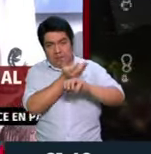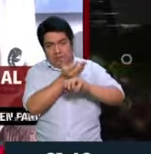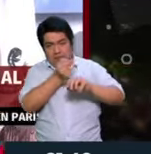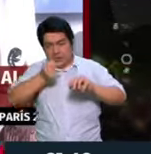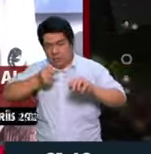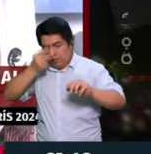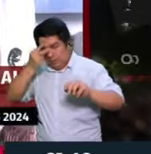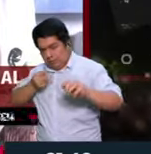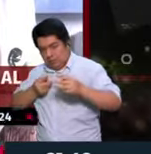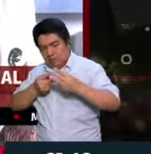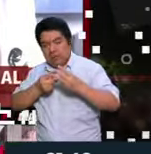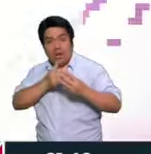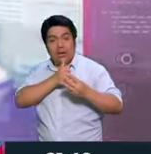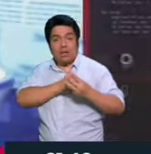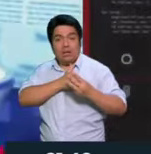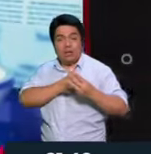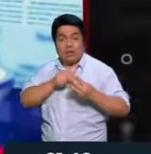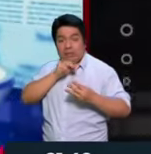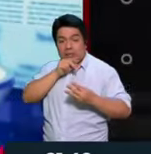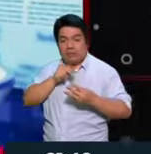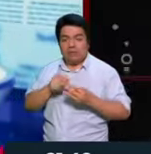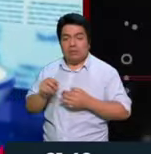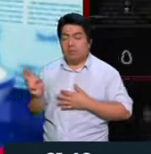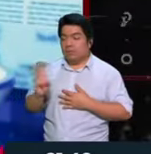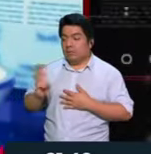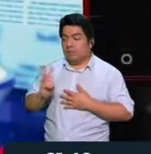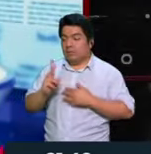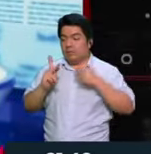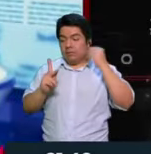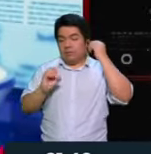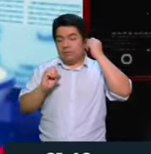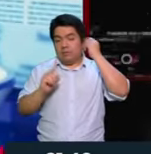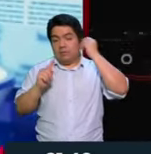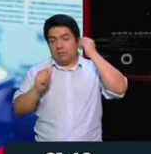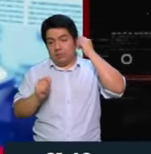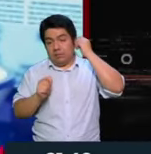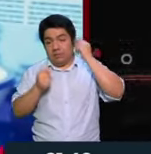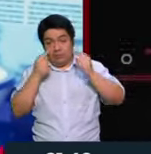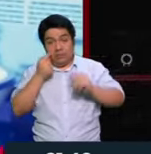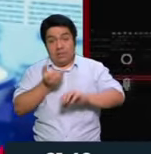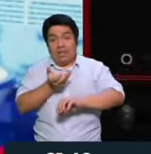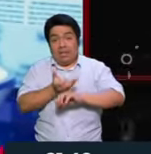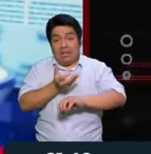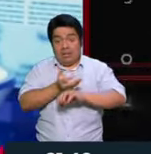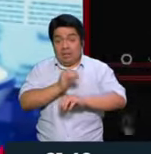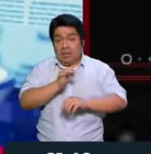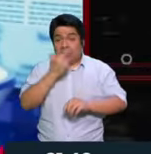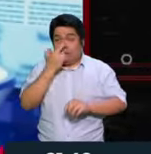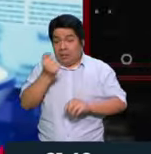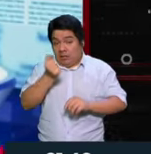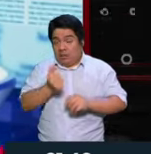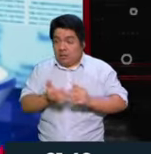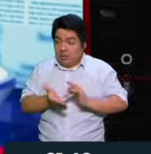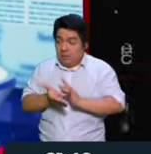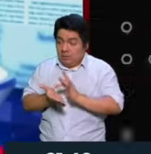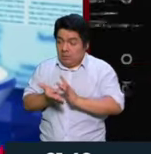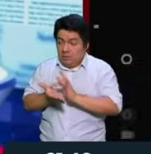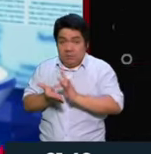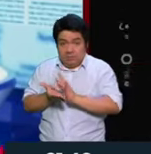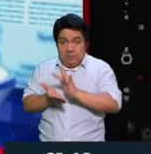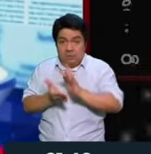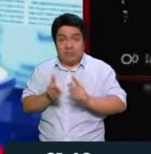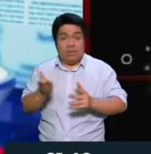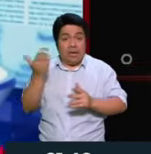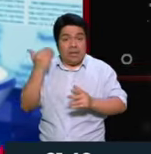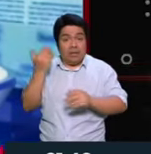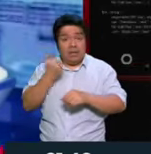Unidos, México y Canadá. El Washington Post aseguró que Estados Unidos tiene razón en intervenir, apoyando la advertencia que la